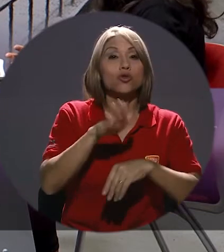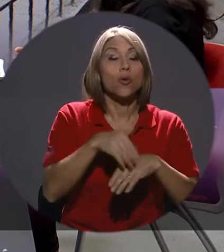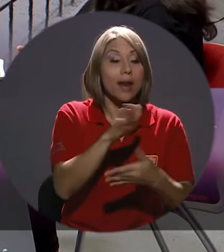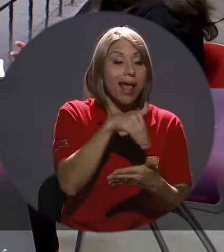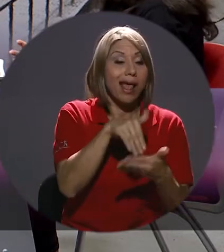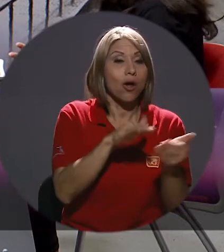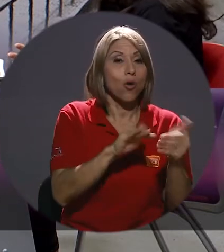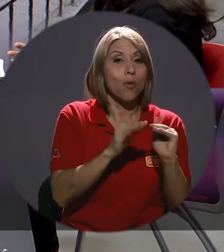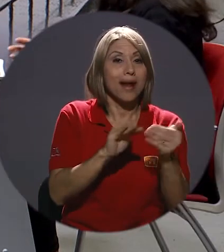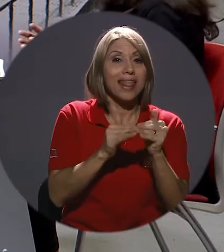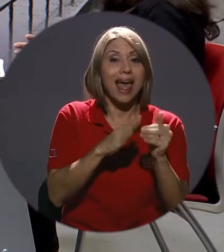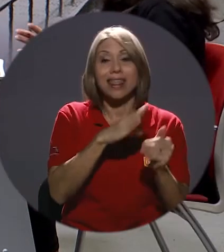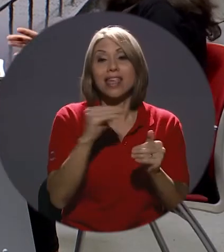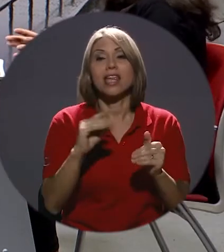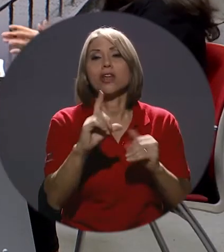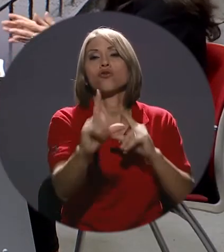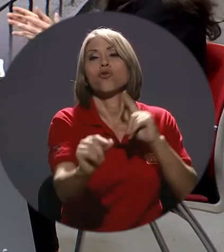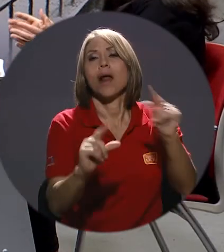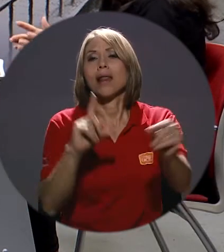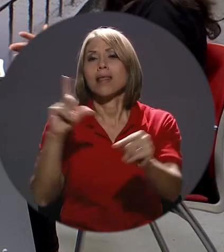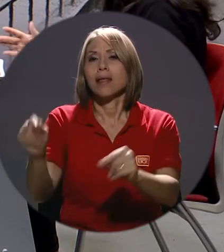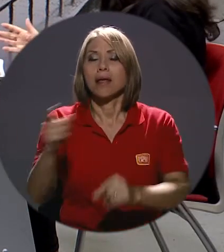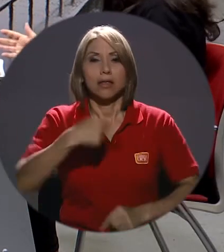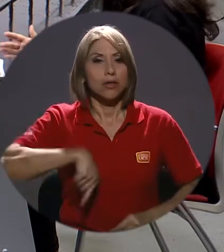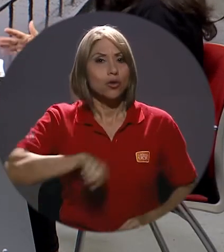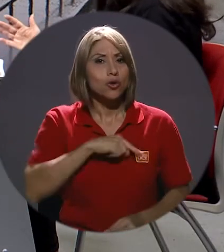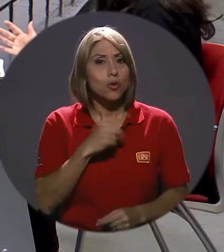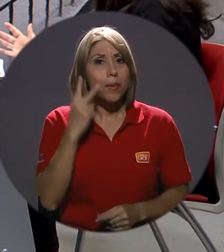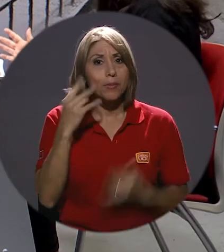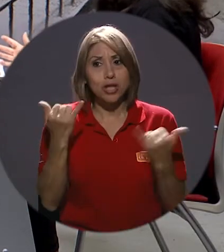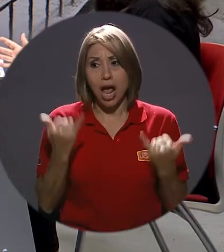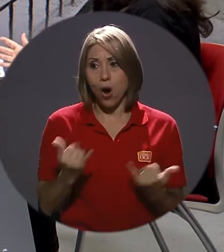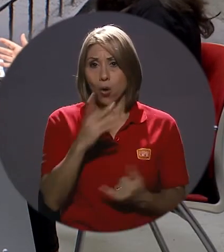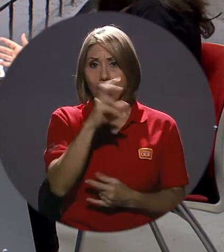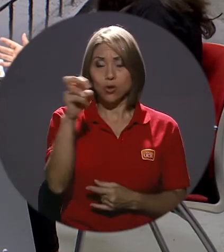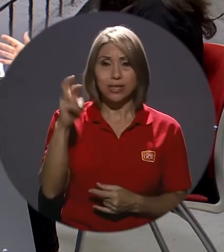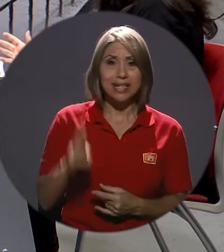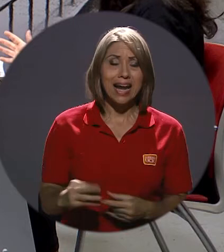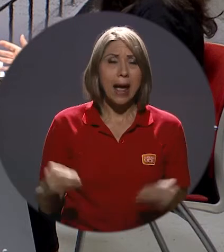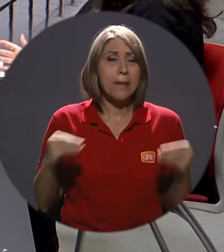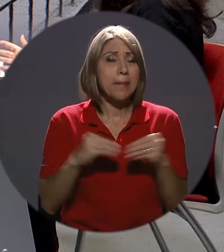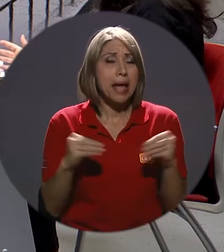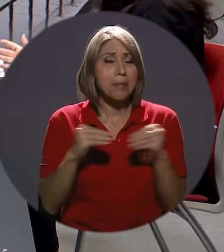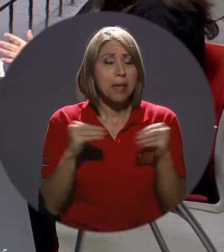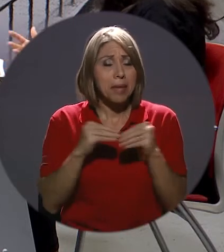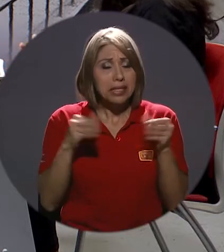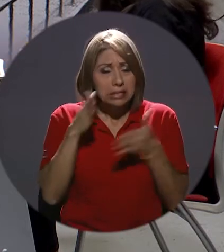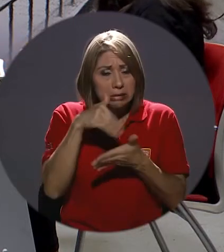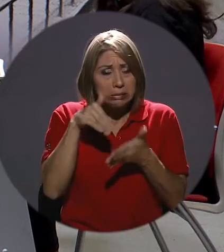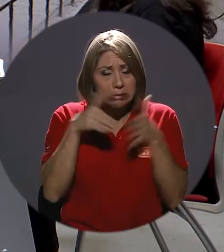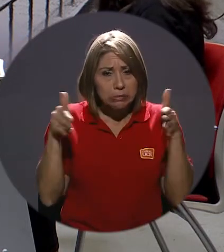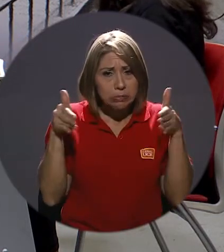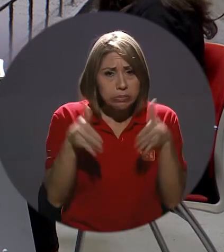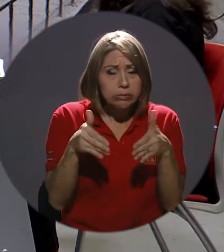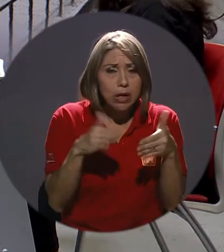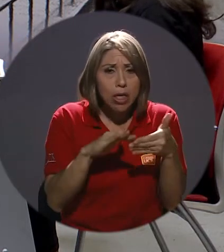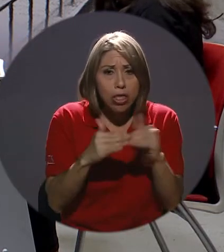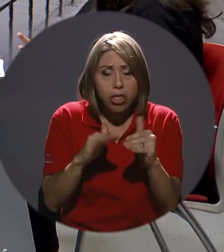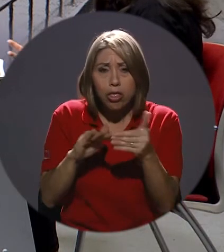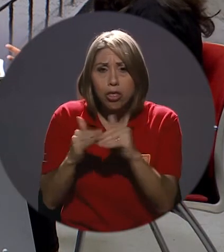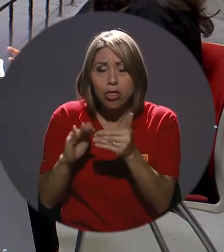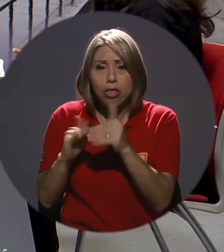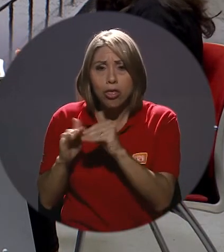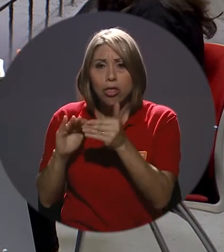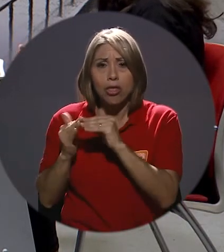ruralidad, nosotros vemos que nuestro país ha transitado a cada vez ser más urbano, y entonces hay